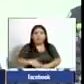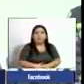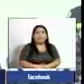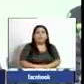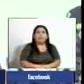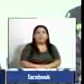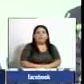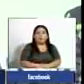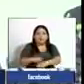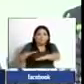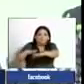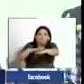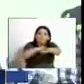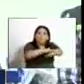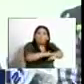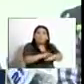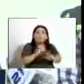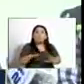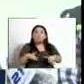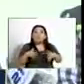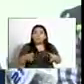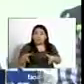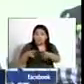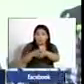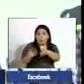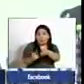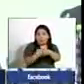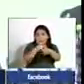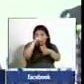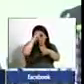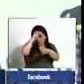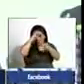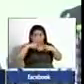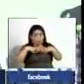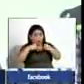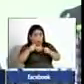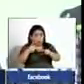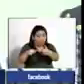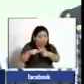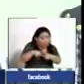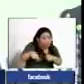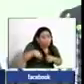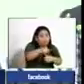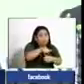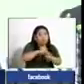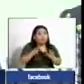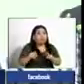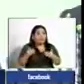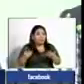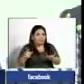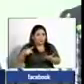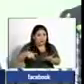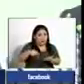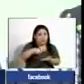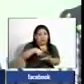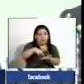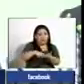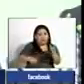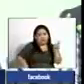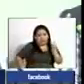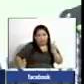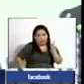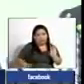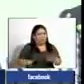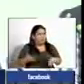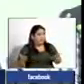Este mensaje es que la salud de nuestros empleados está en la mano de cada uno de los capitalinos. ¿Cómo lo queremos hacer? Que